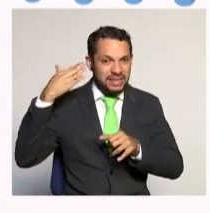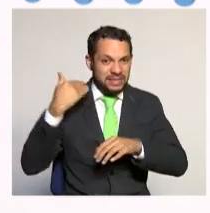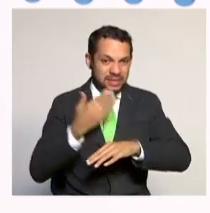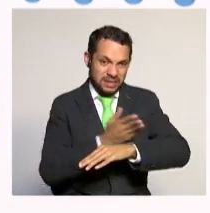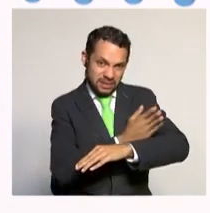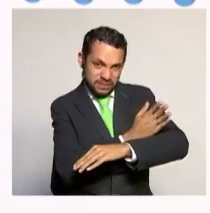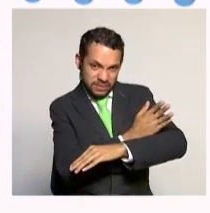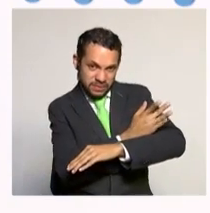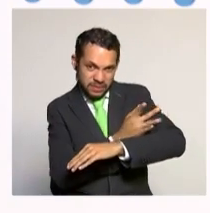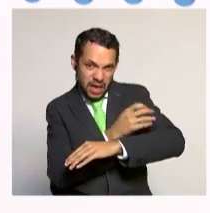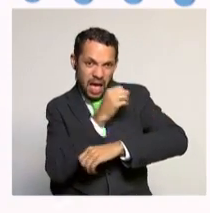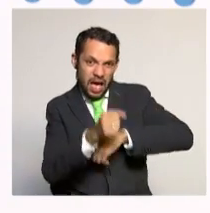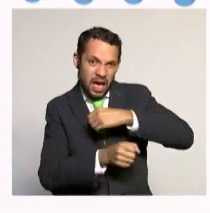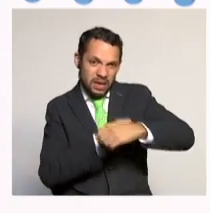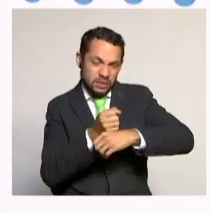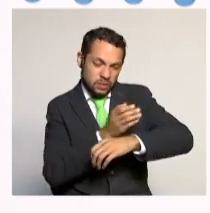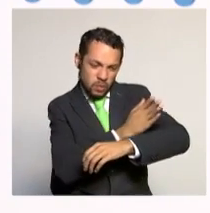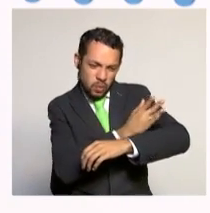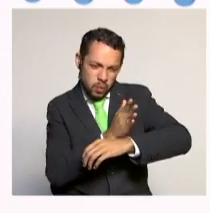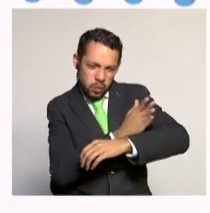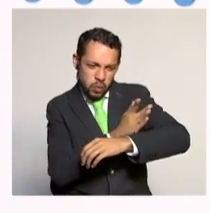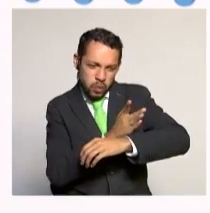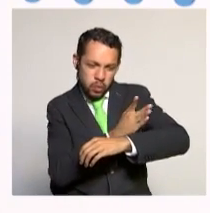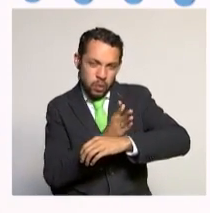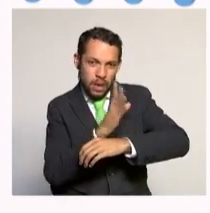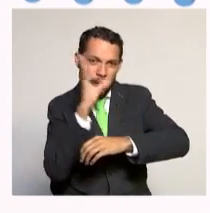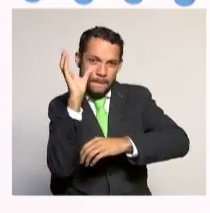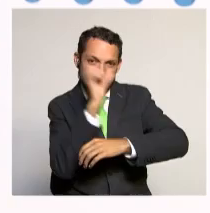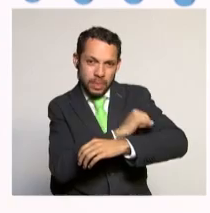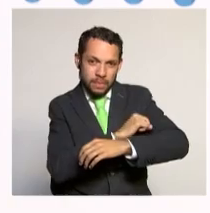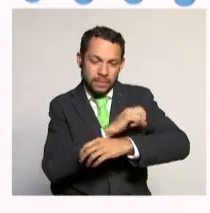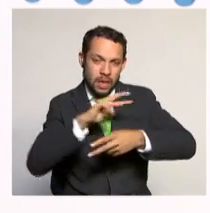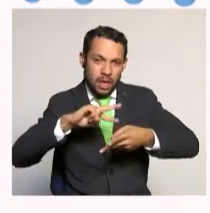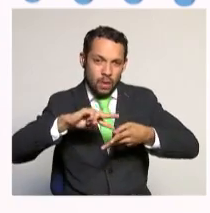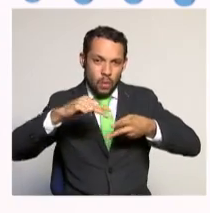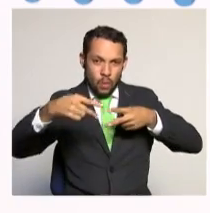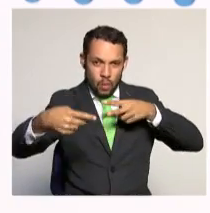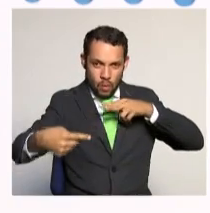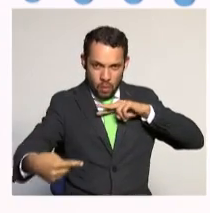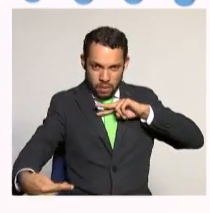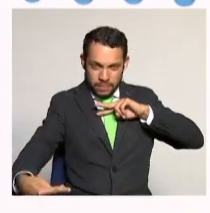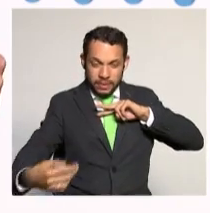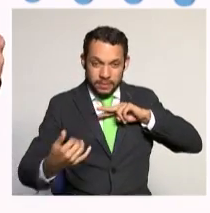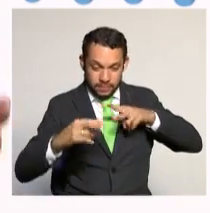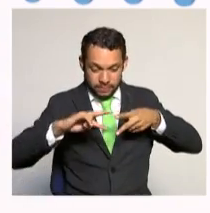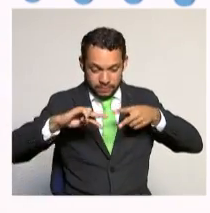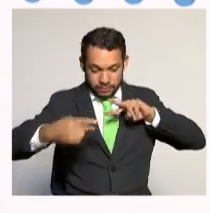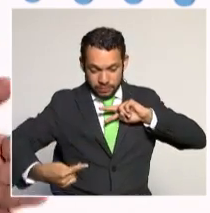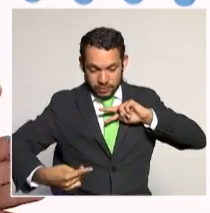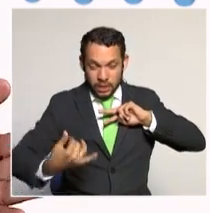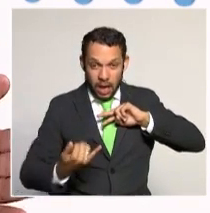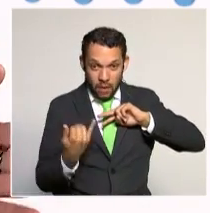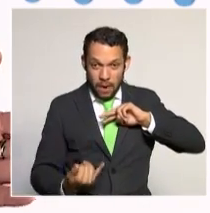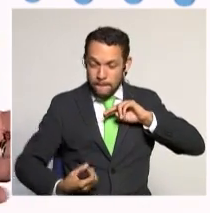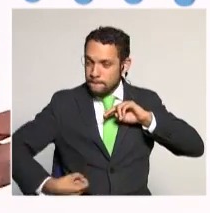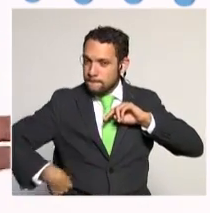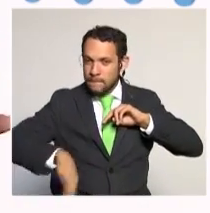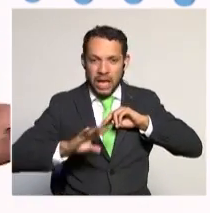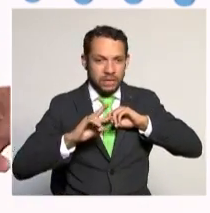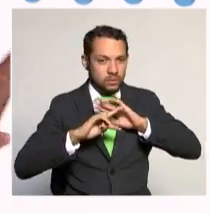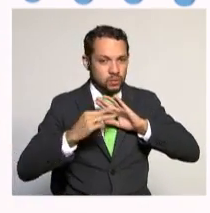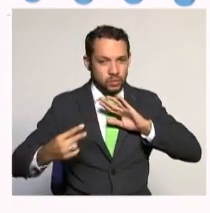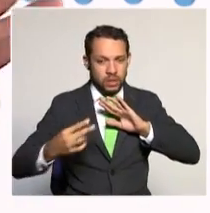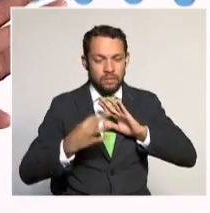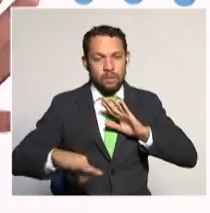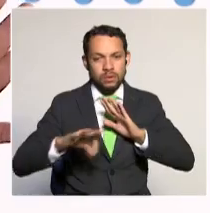antepasado, con Gregorio Mendel se vinieron a descubrir las bases de la genética. Pero la genética, como ha avanzado tal hoy,